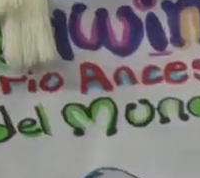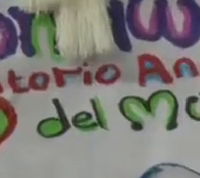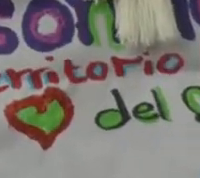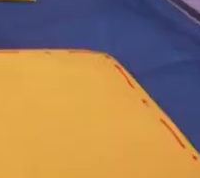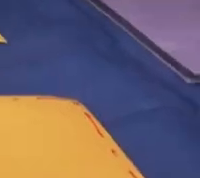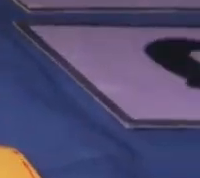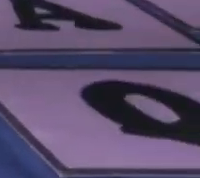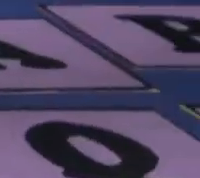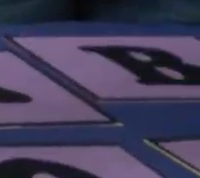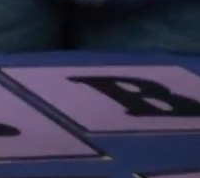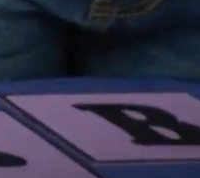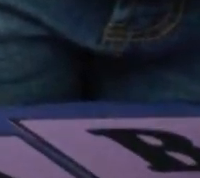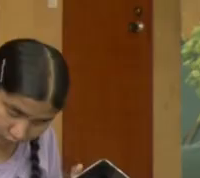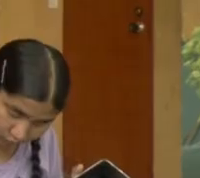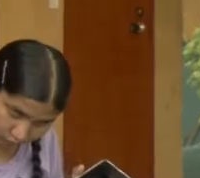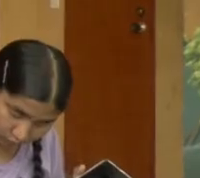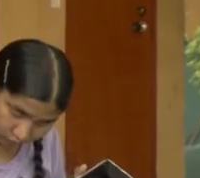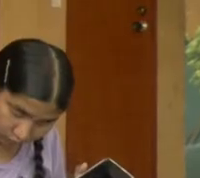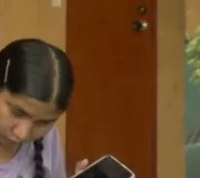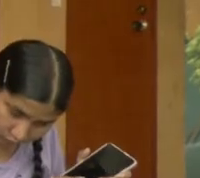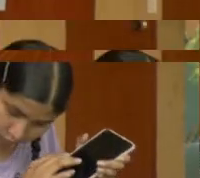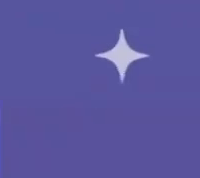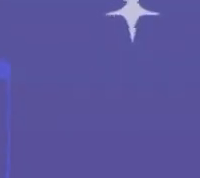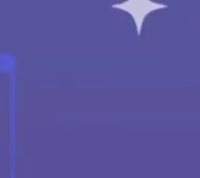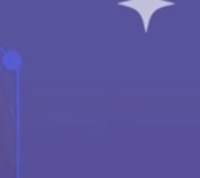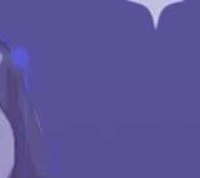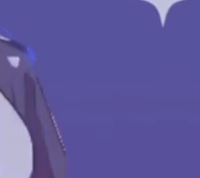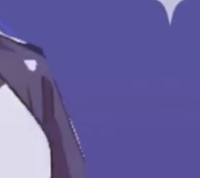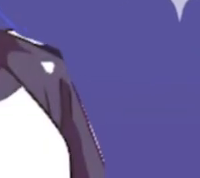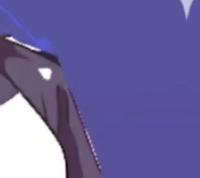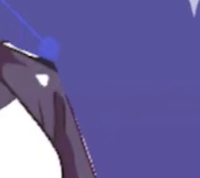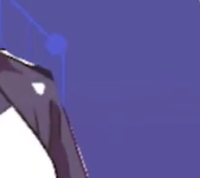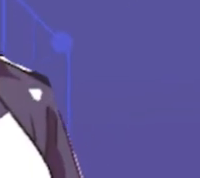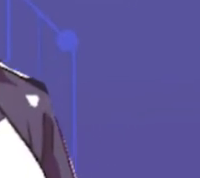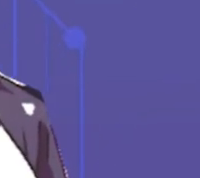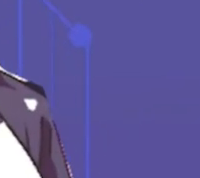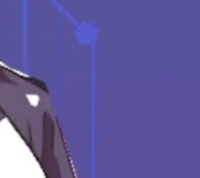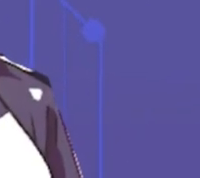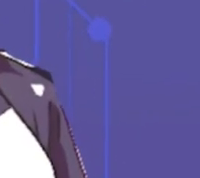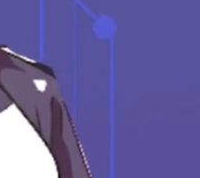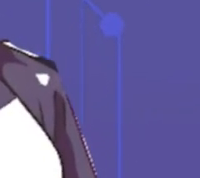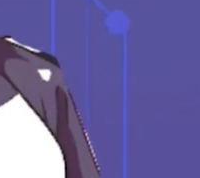marco de la Semana Cultural y Diversidad.